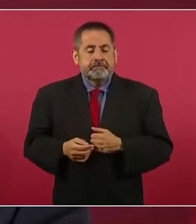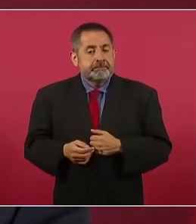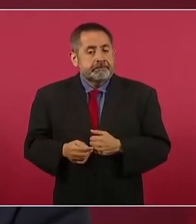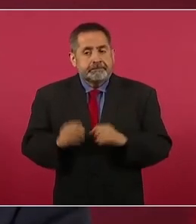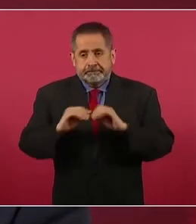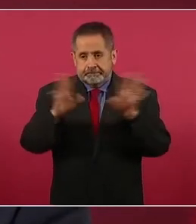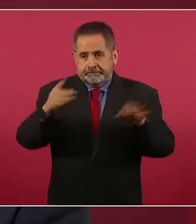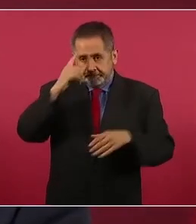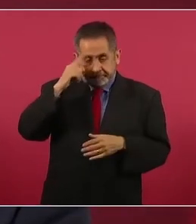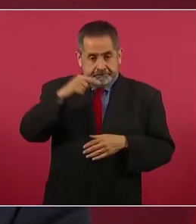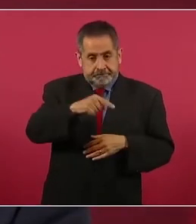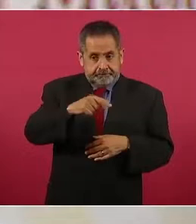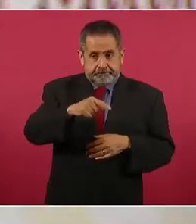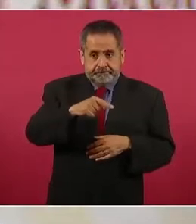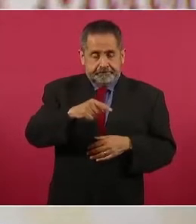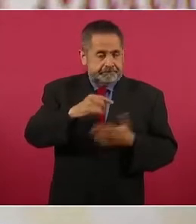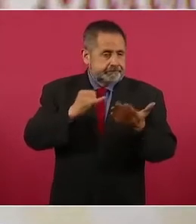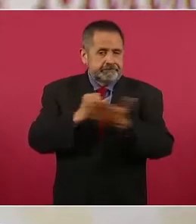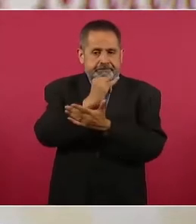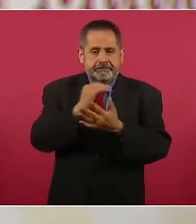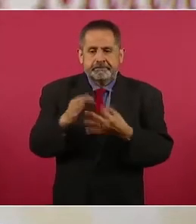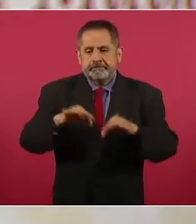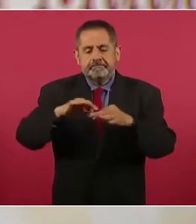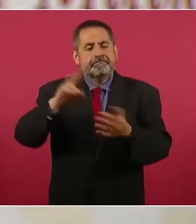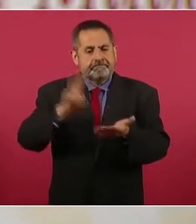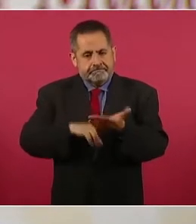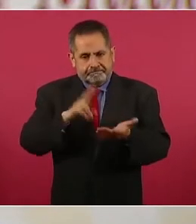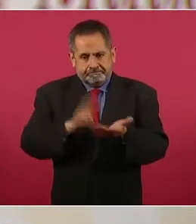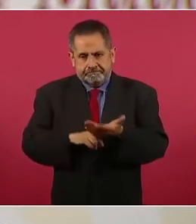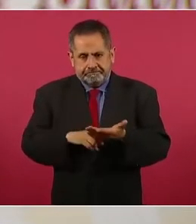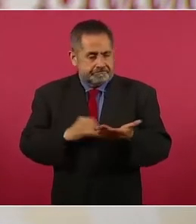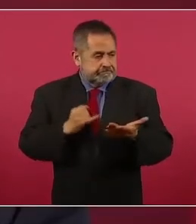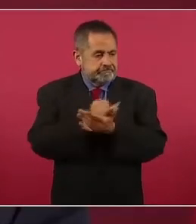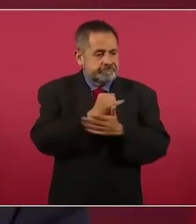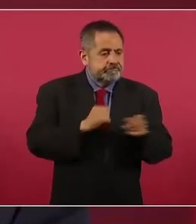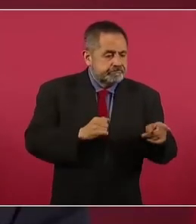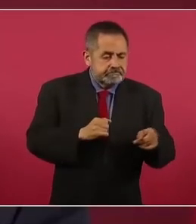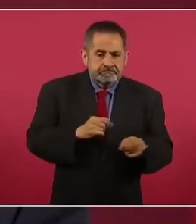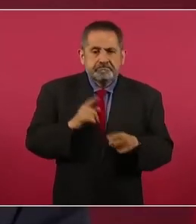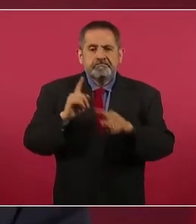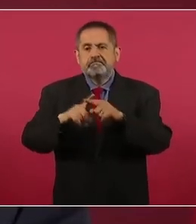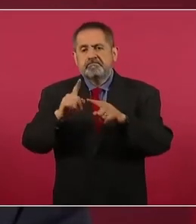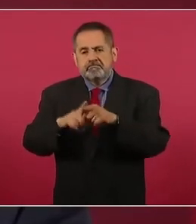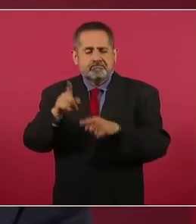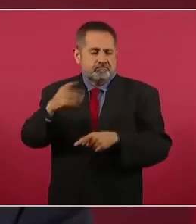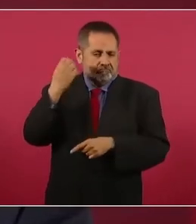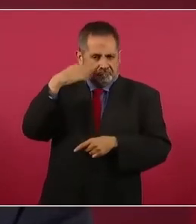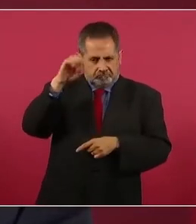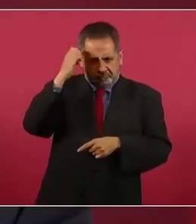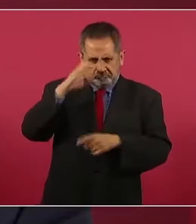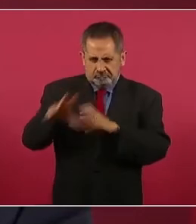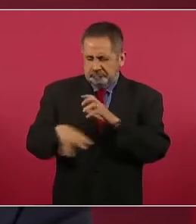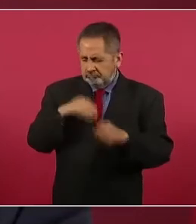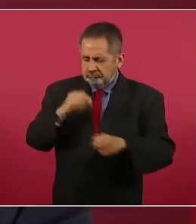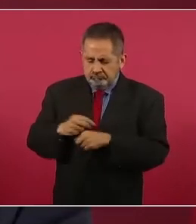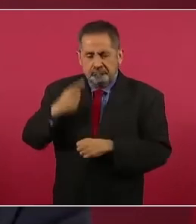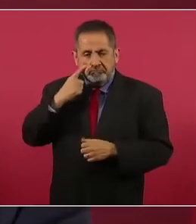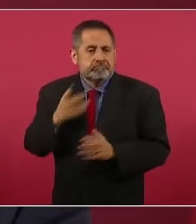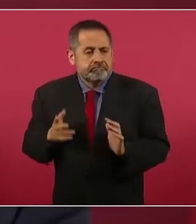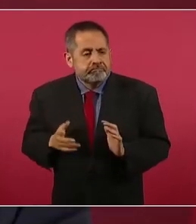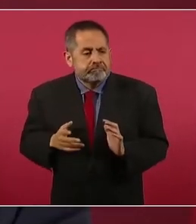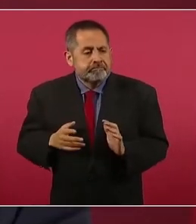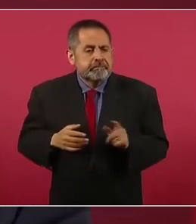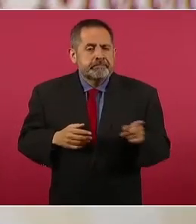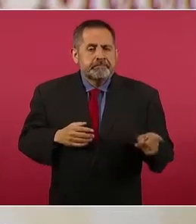nosotros este dictamen pericial tiene toda la validez porque es una institución con mucha experiencia, que